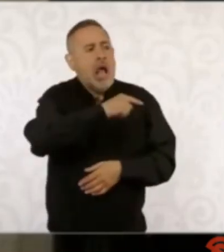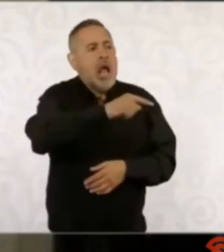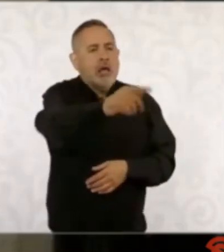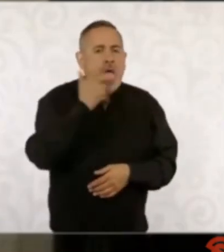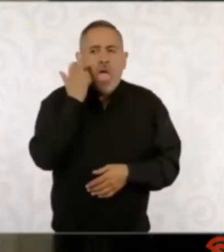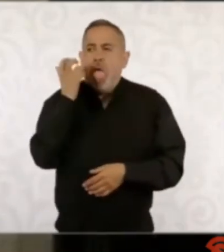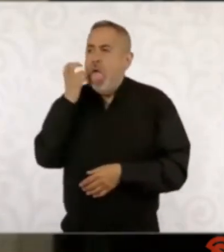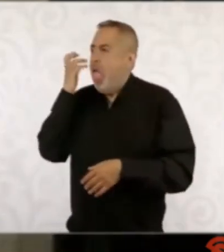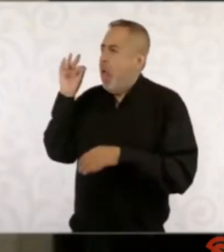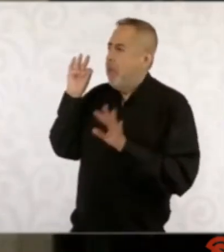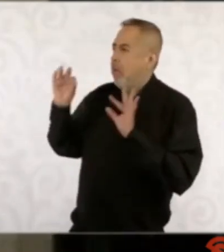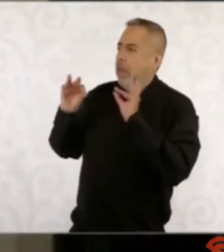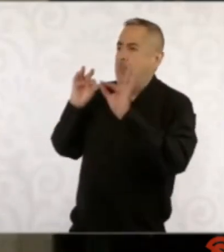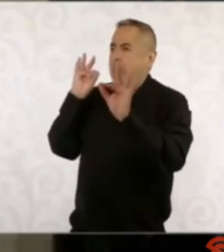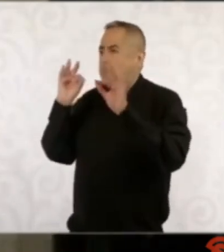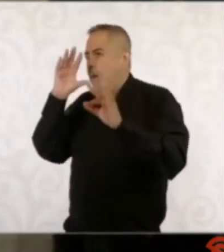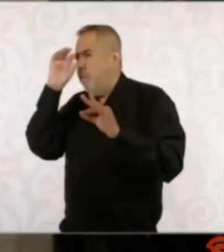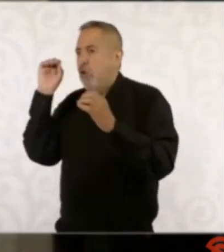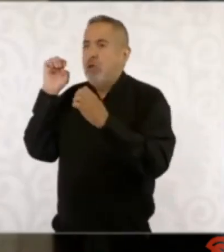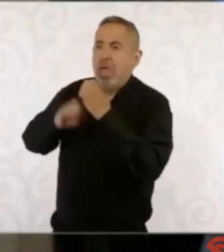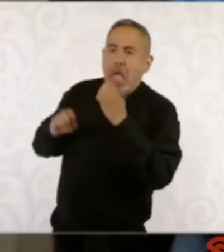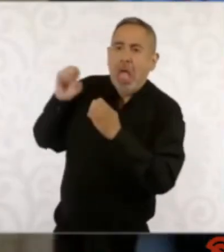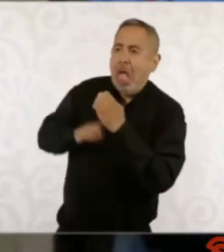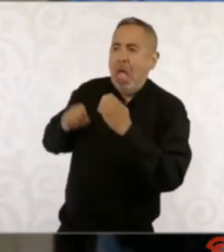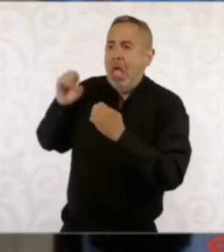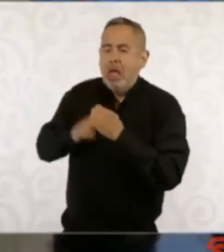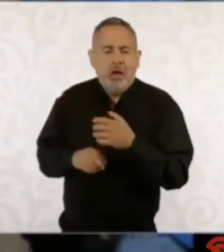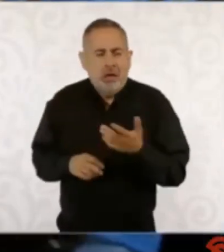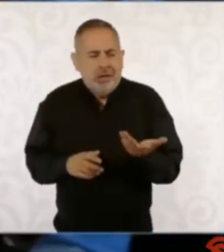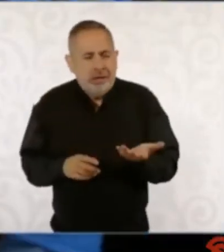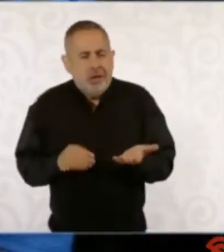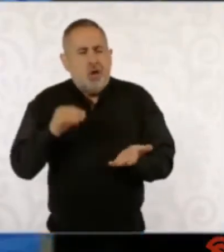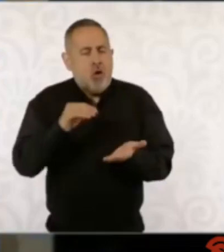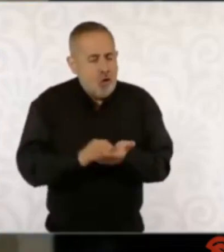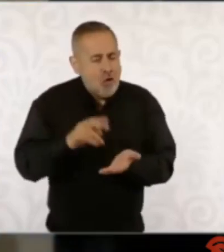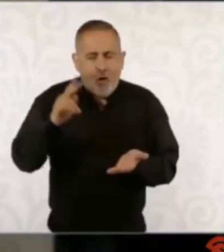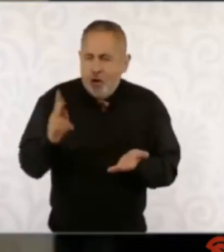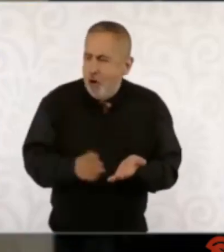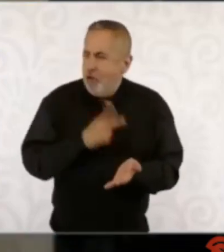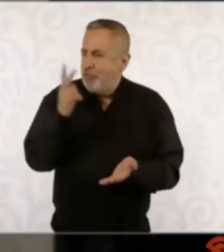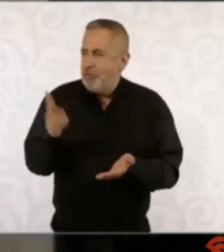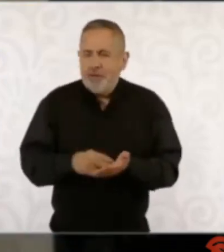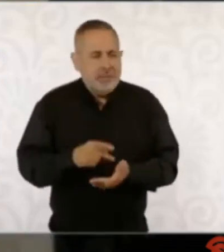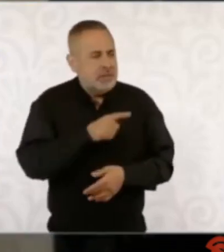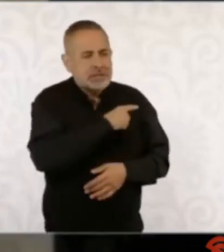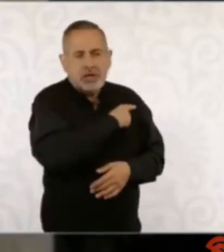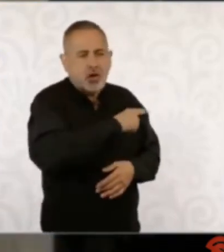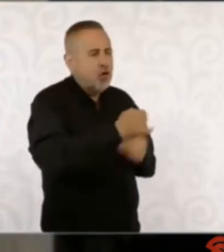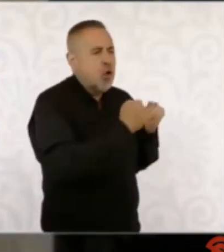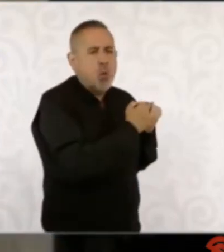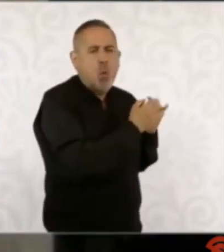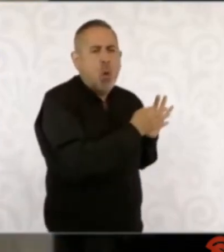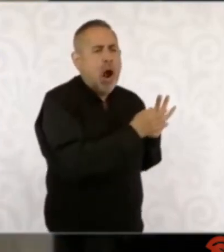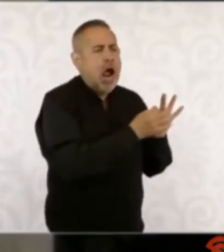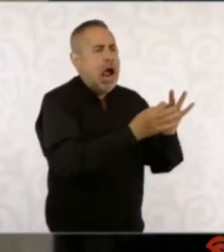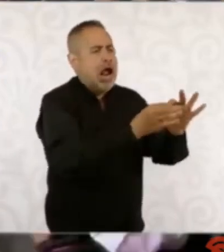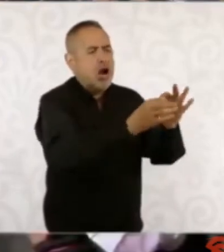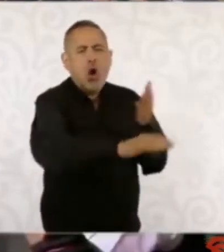tienen estos medios pues, y que en este caso pues vuelva a demostrarse que hay un lado sincronizado en contra de su